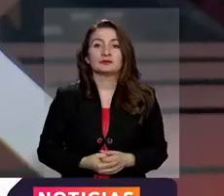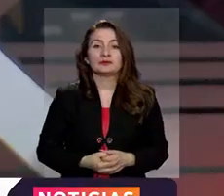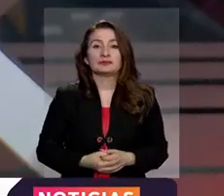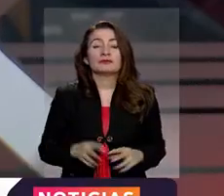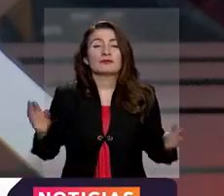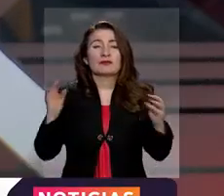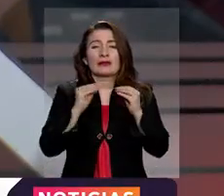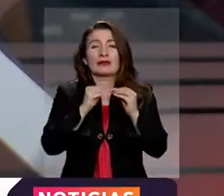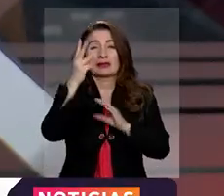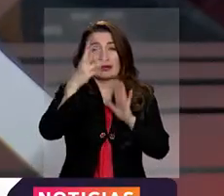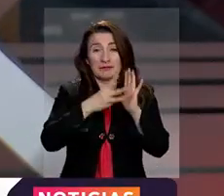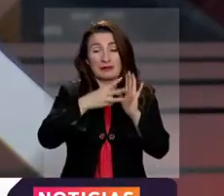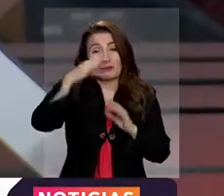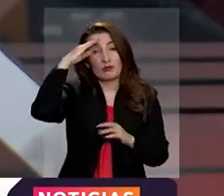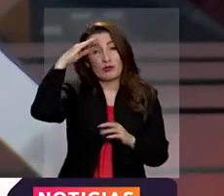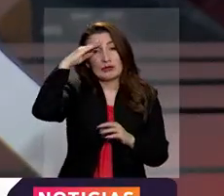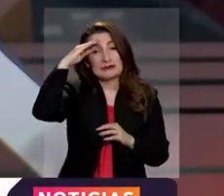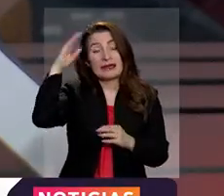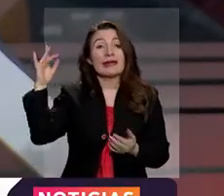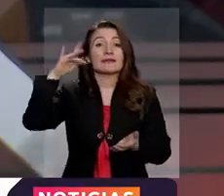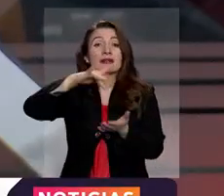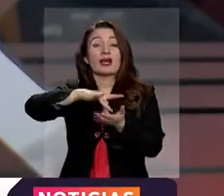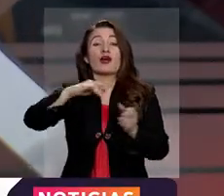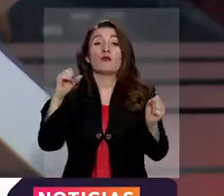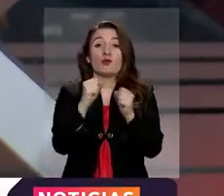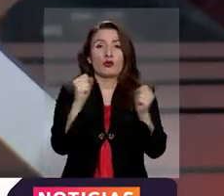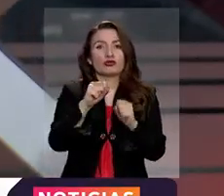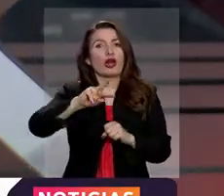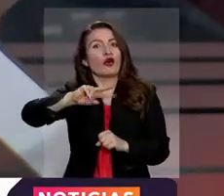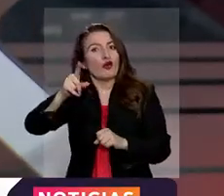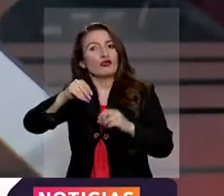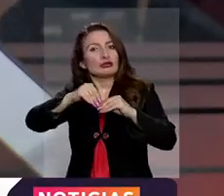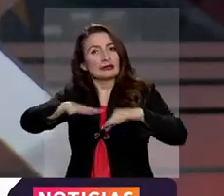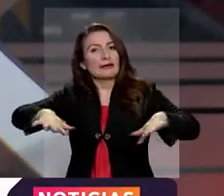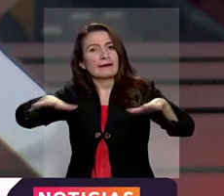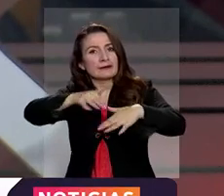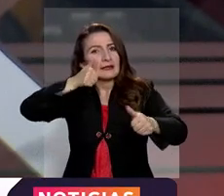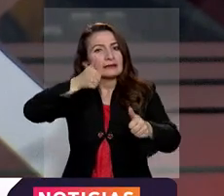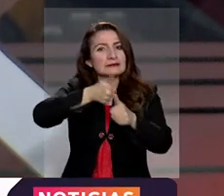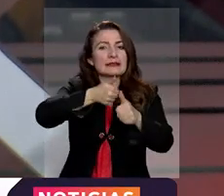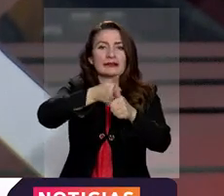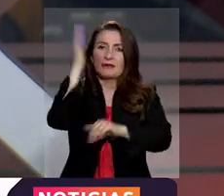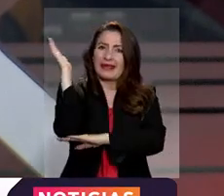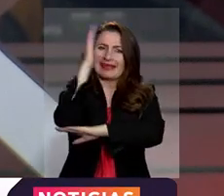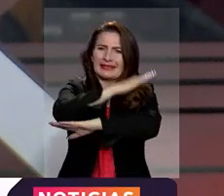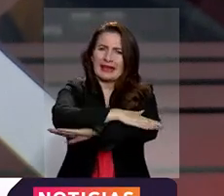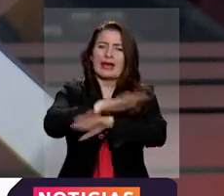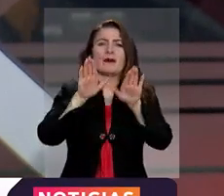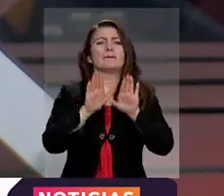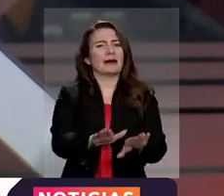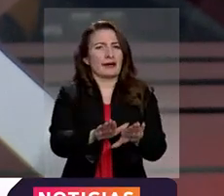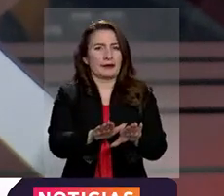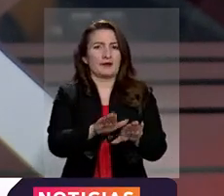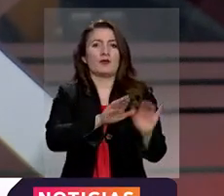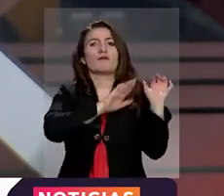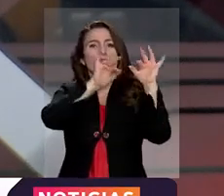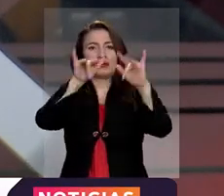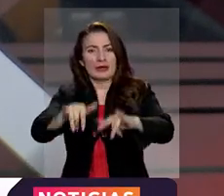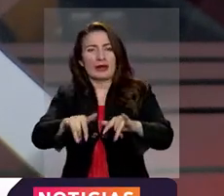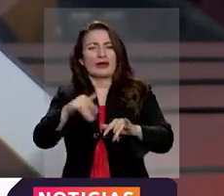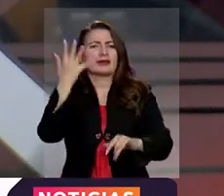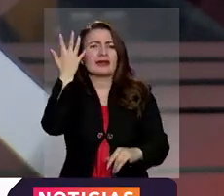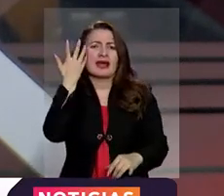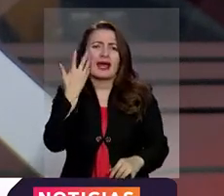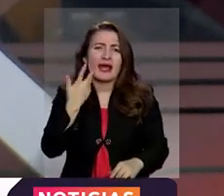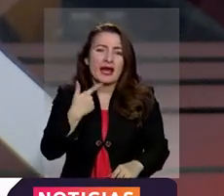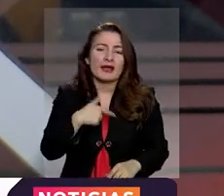y más de 3.000 policías llegarán a Bogotá y otros territorios para hacer seguimiento a las jornadas de paro que se desarrollan a diario en los